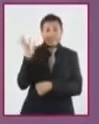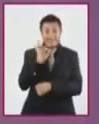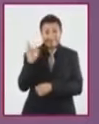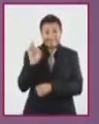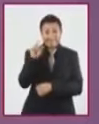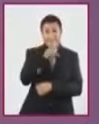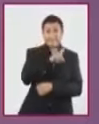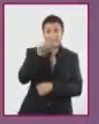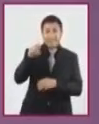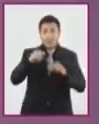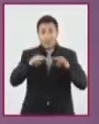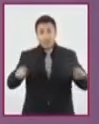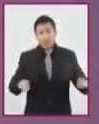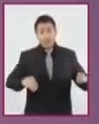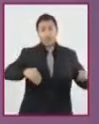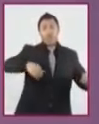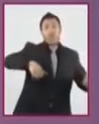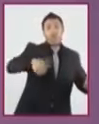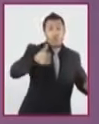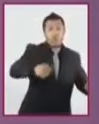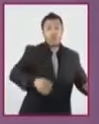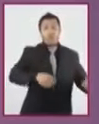por segundo.